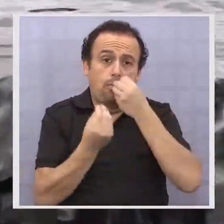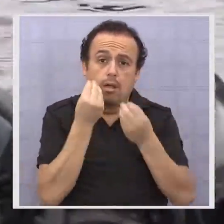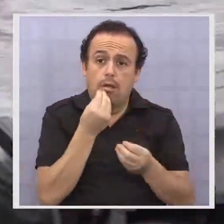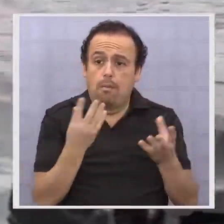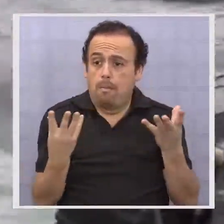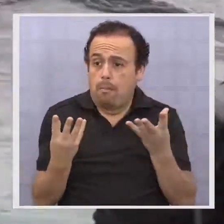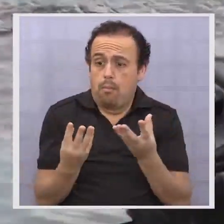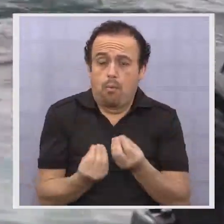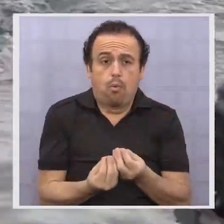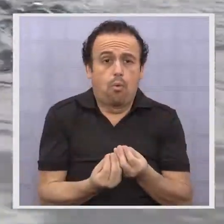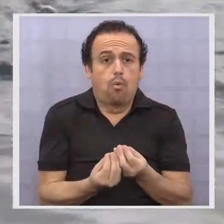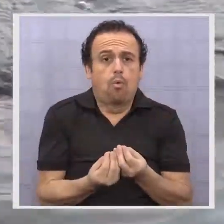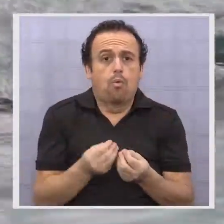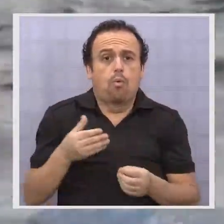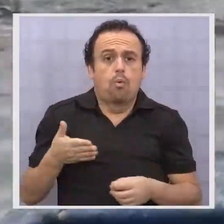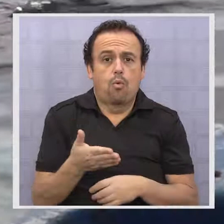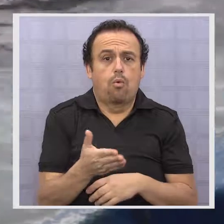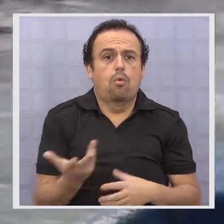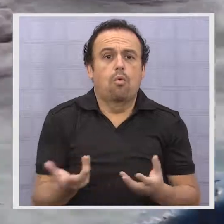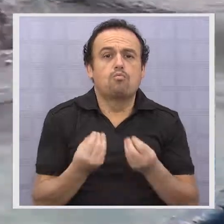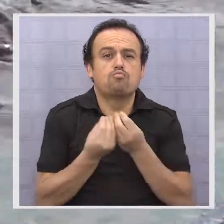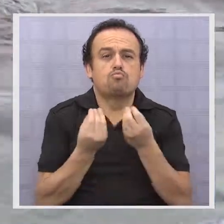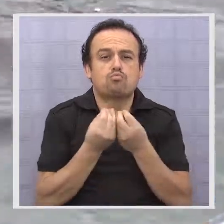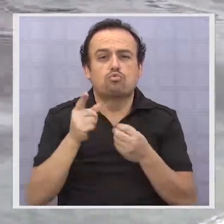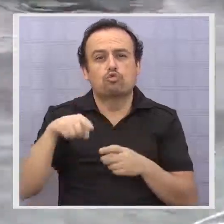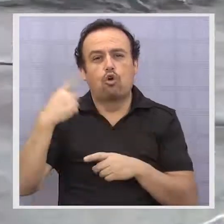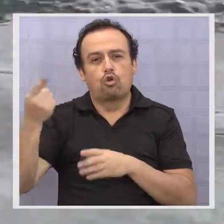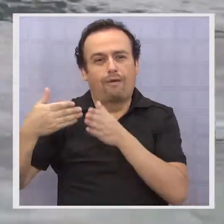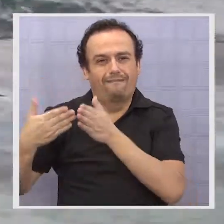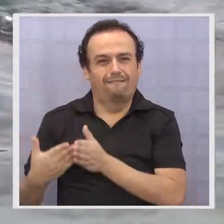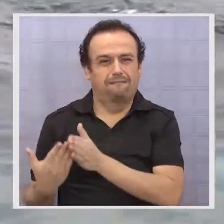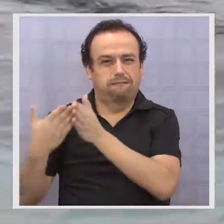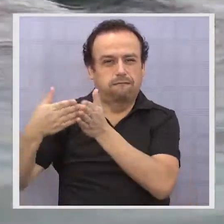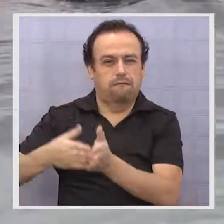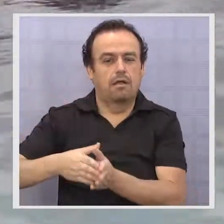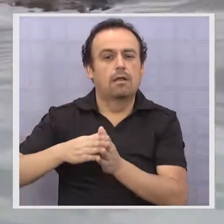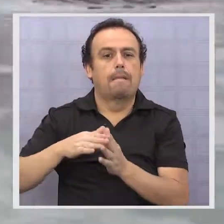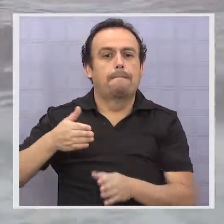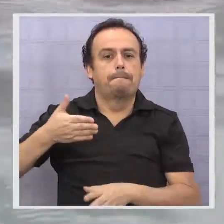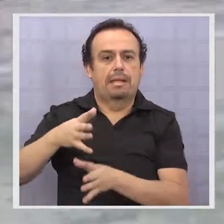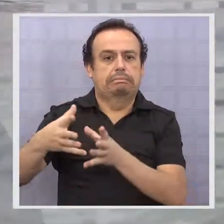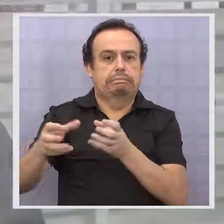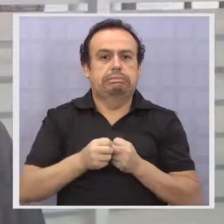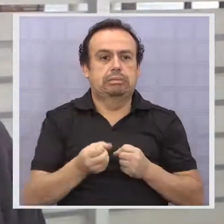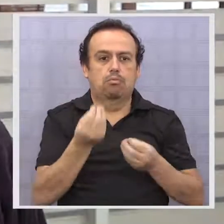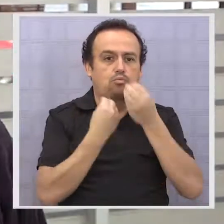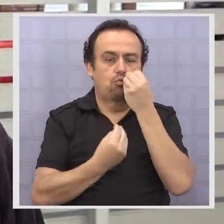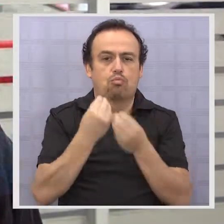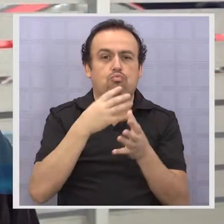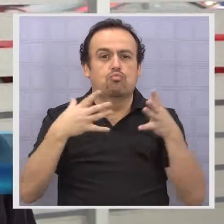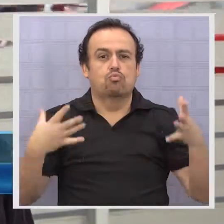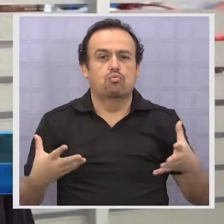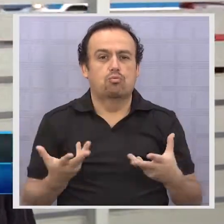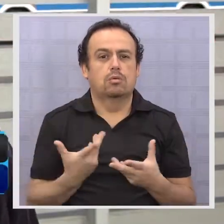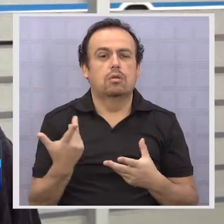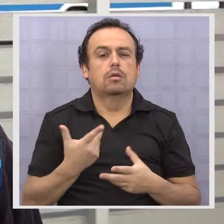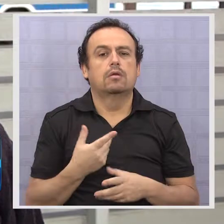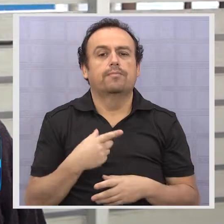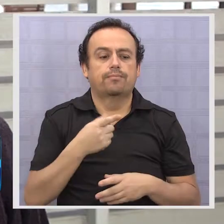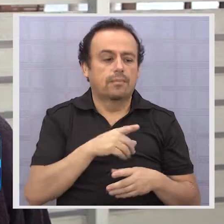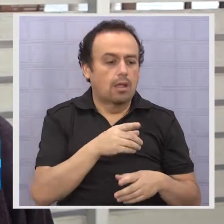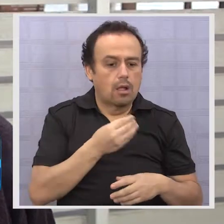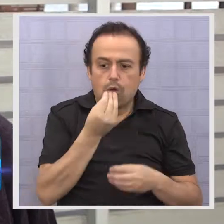que es escasa debido a la pesca indiscriminada. Es la escasez de la especie que hay. Hoy en día las grandes capturas han